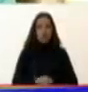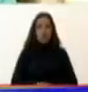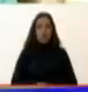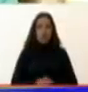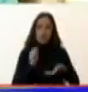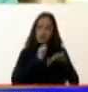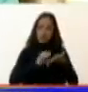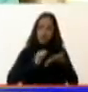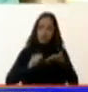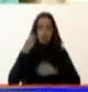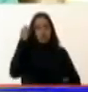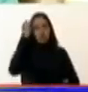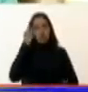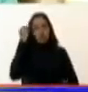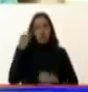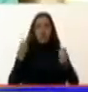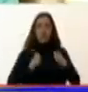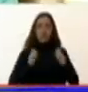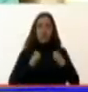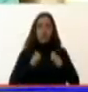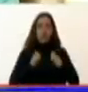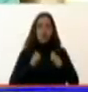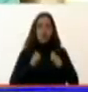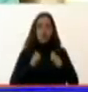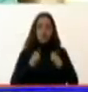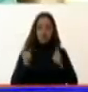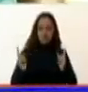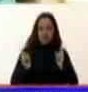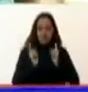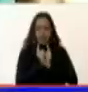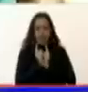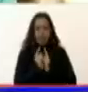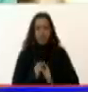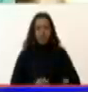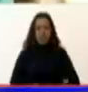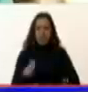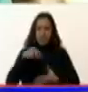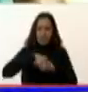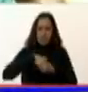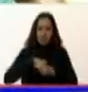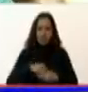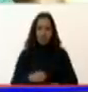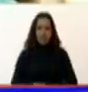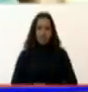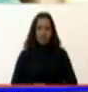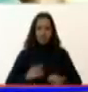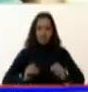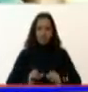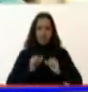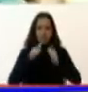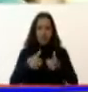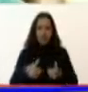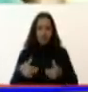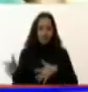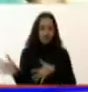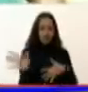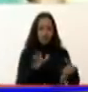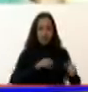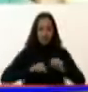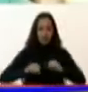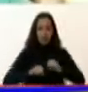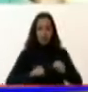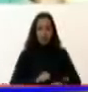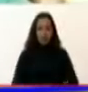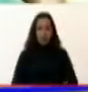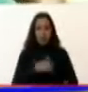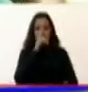letras, al pensamiento, que vivió desde cerca, desde adentro, el surgimiento de esa ola maravillosa, por allá en el